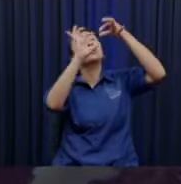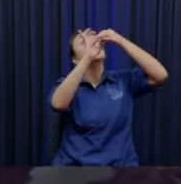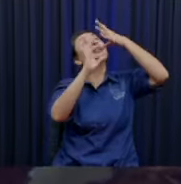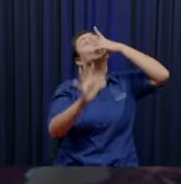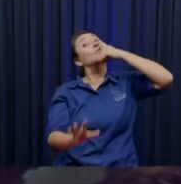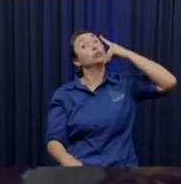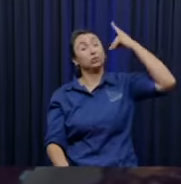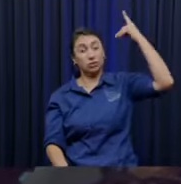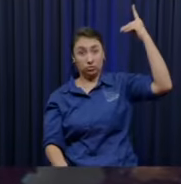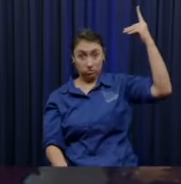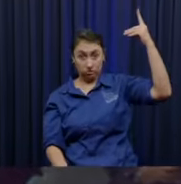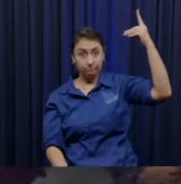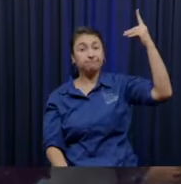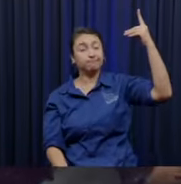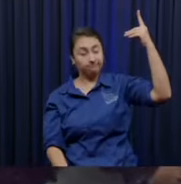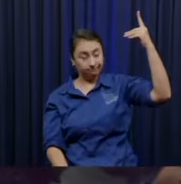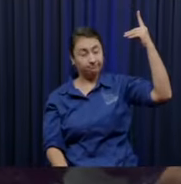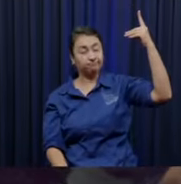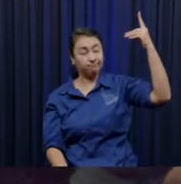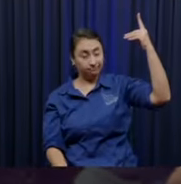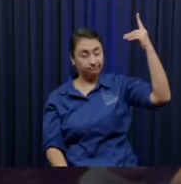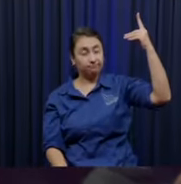Dios.